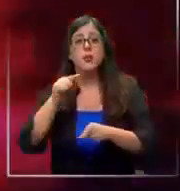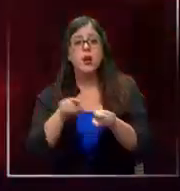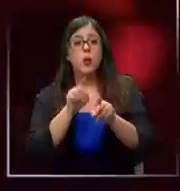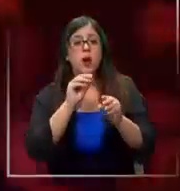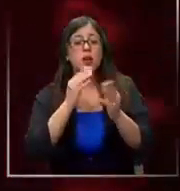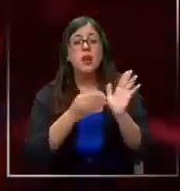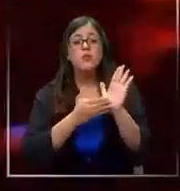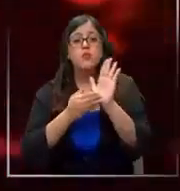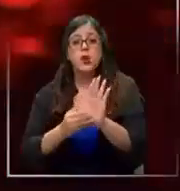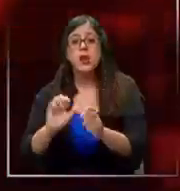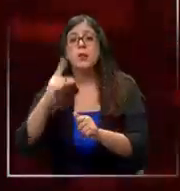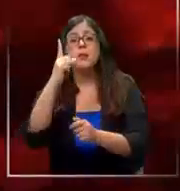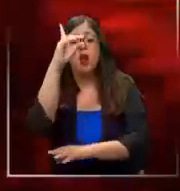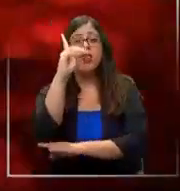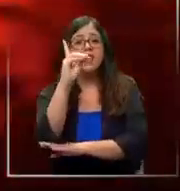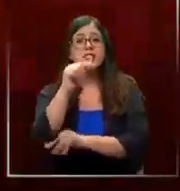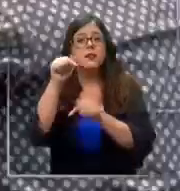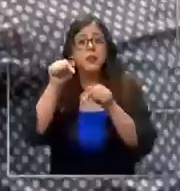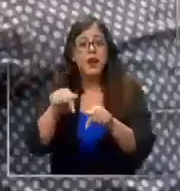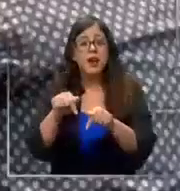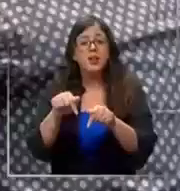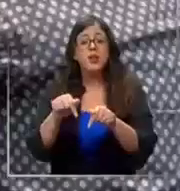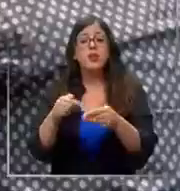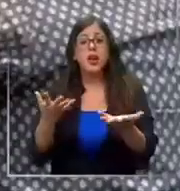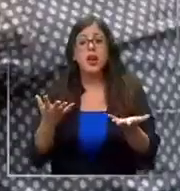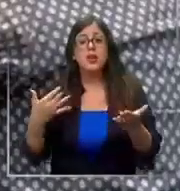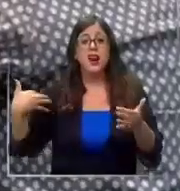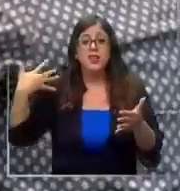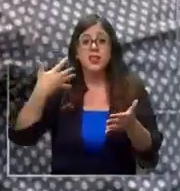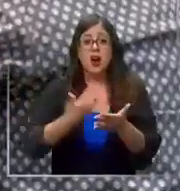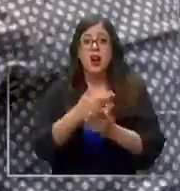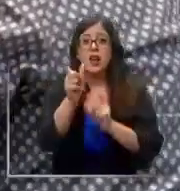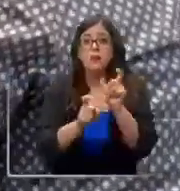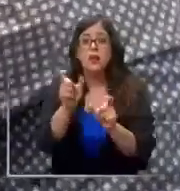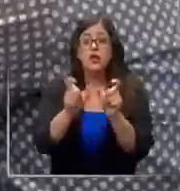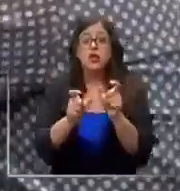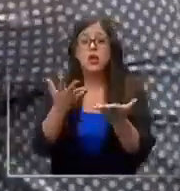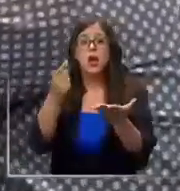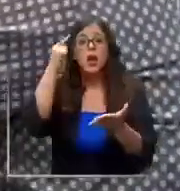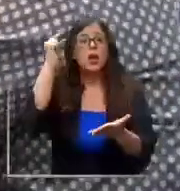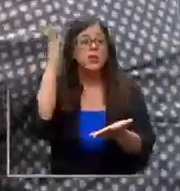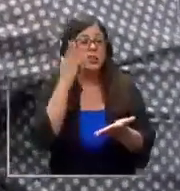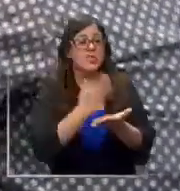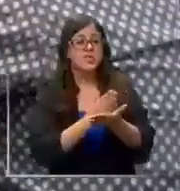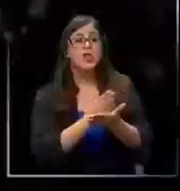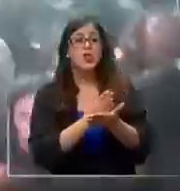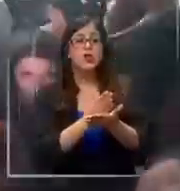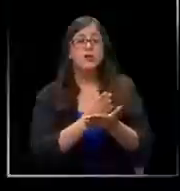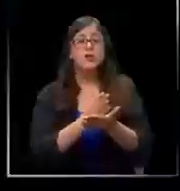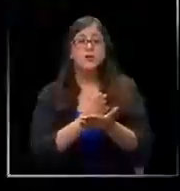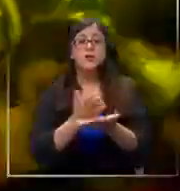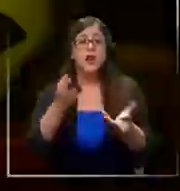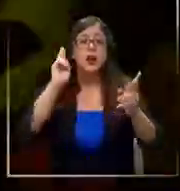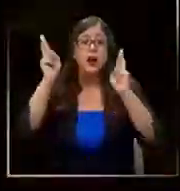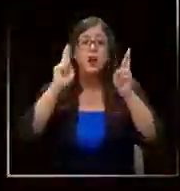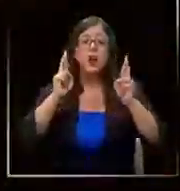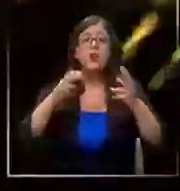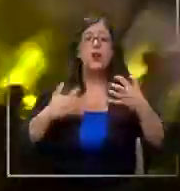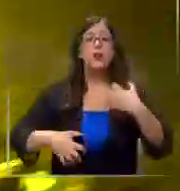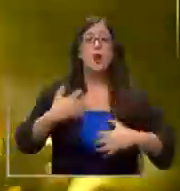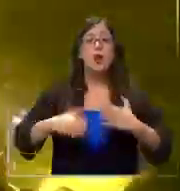el 1 de diciembre. Durante todo este tiempo, dicen los locatarios que adoptaron medidas para evitar lo que la causó, ruidos